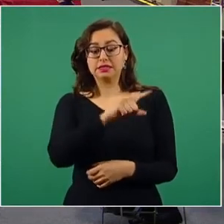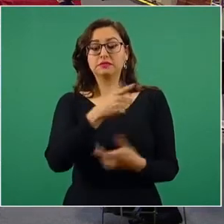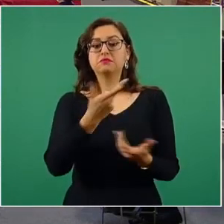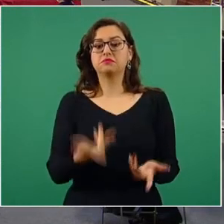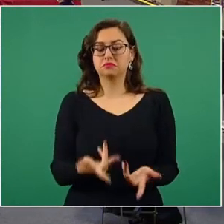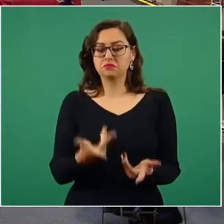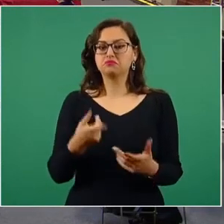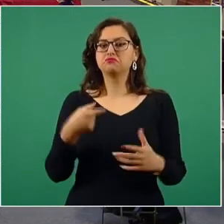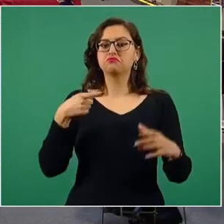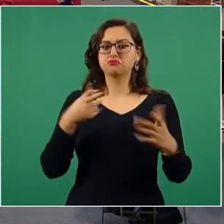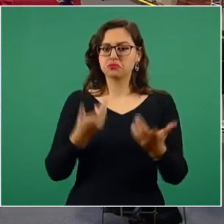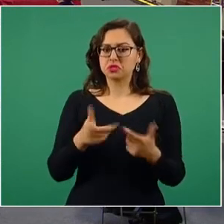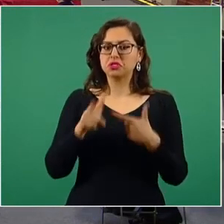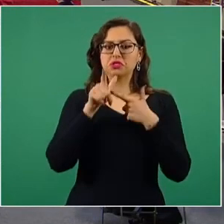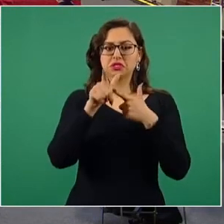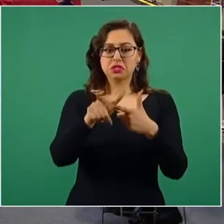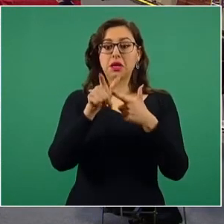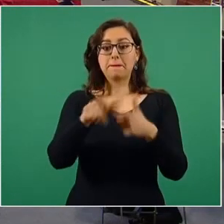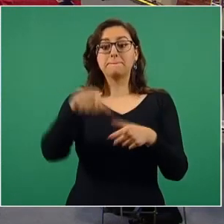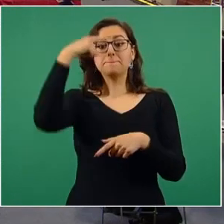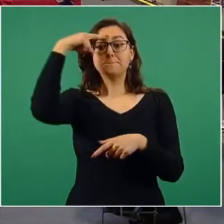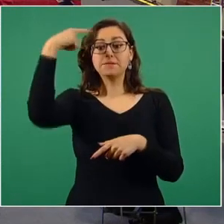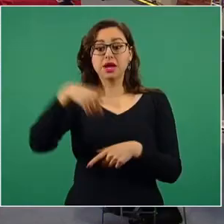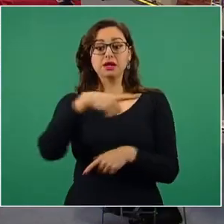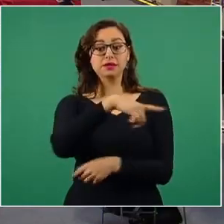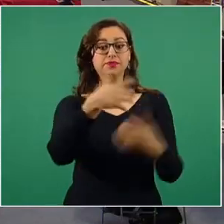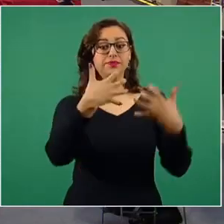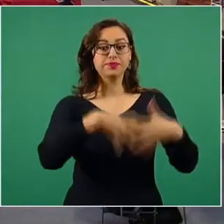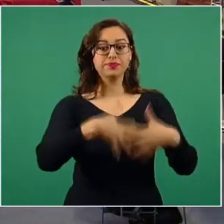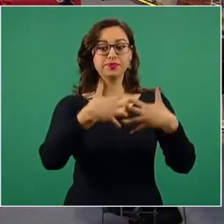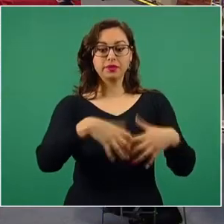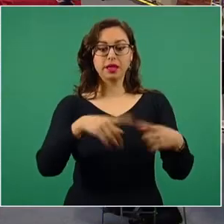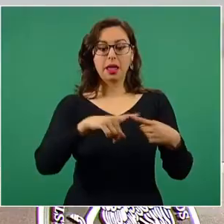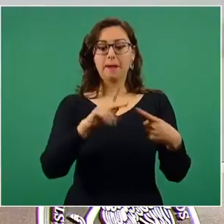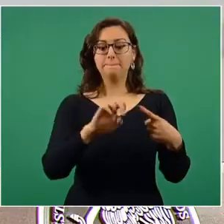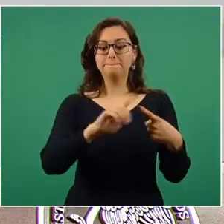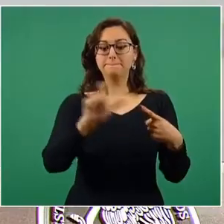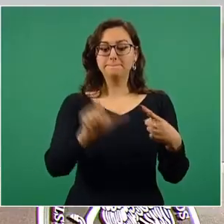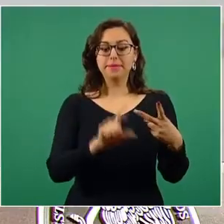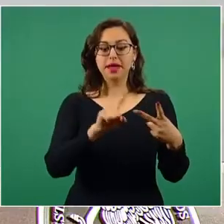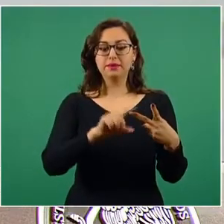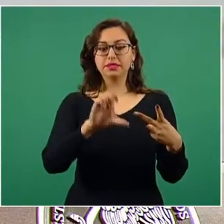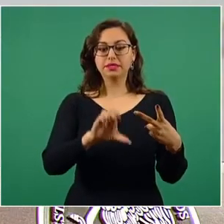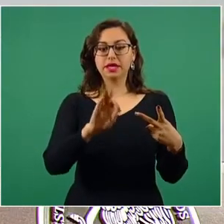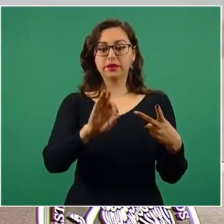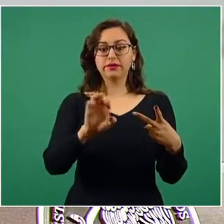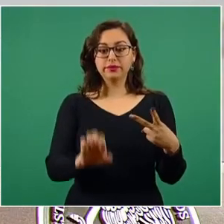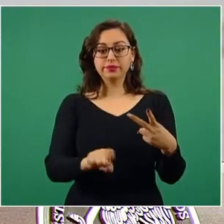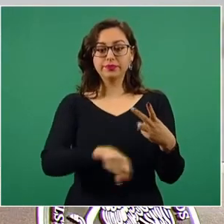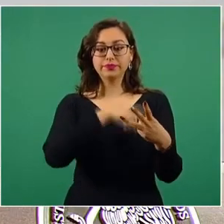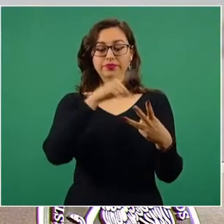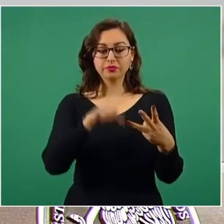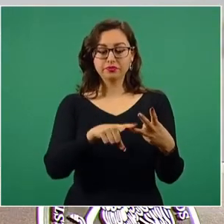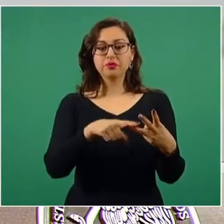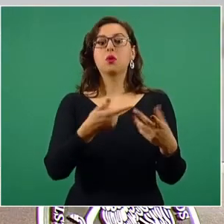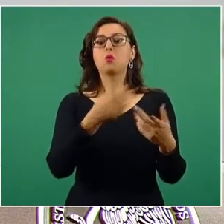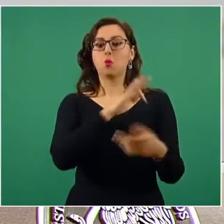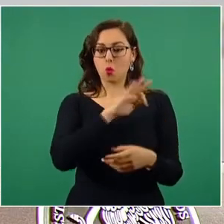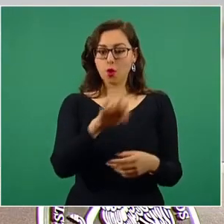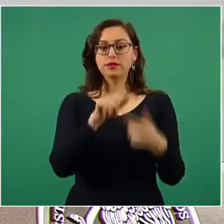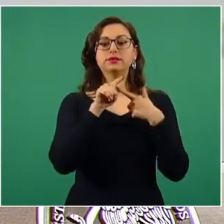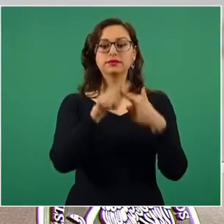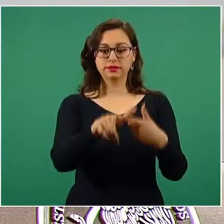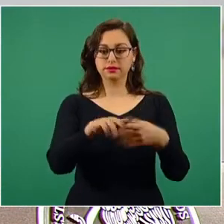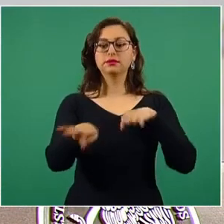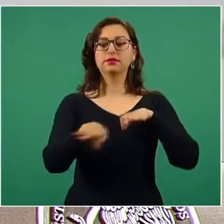para que los usuarios industriales, Pemex, Comisión Federal de Electricidad, mantengan la